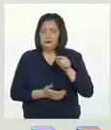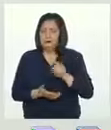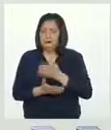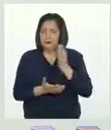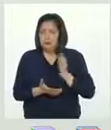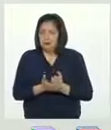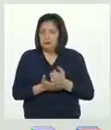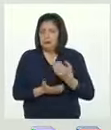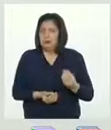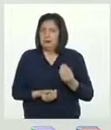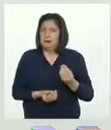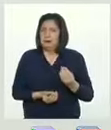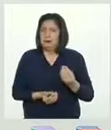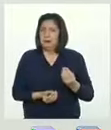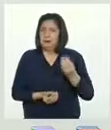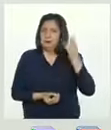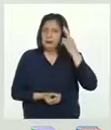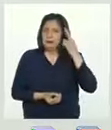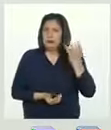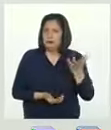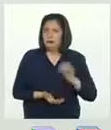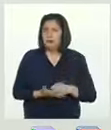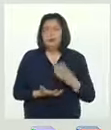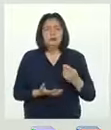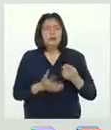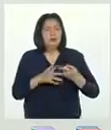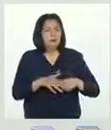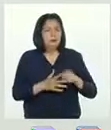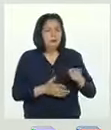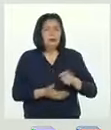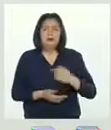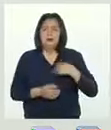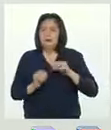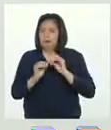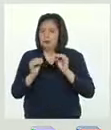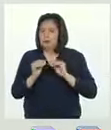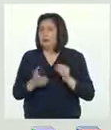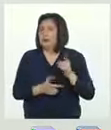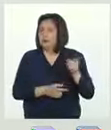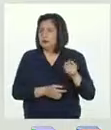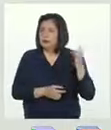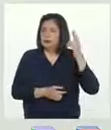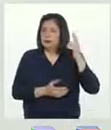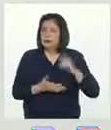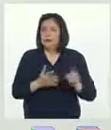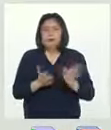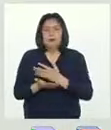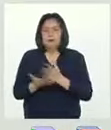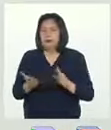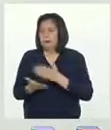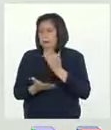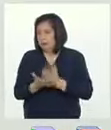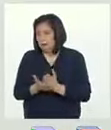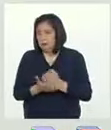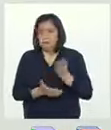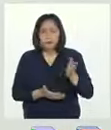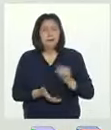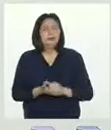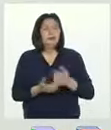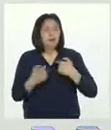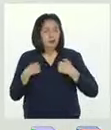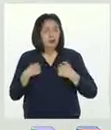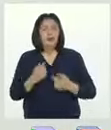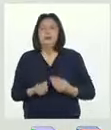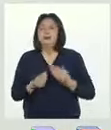problema tiene causas que lo originan. Así que debo solucionar esas causas para que el problema no exista. Por lo tanto,